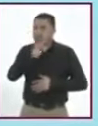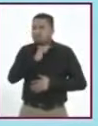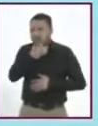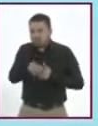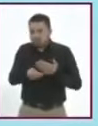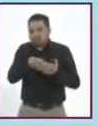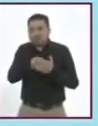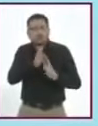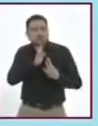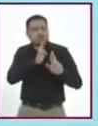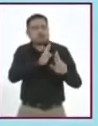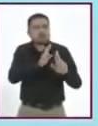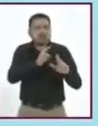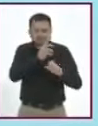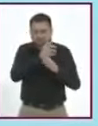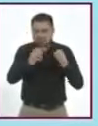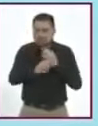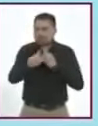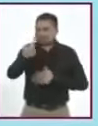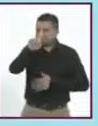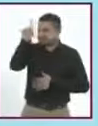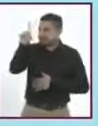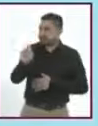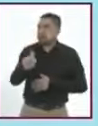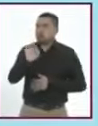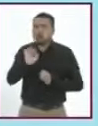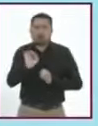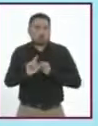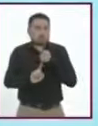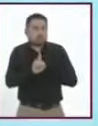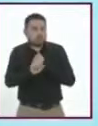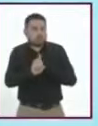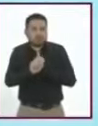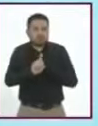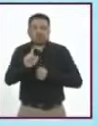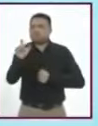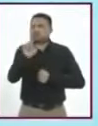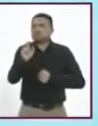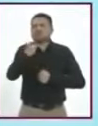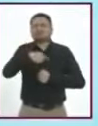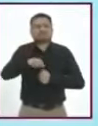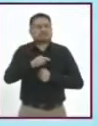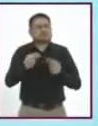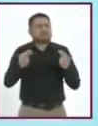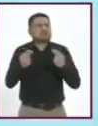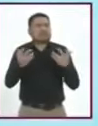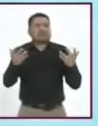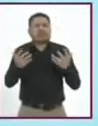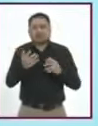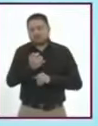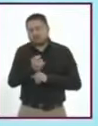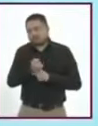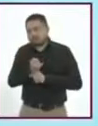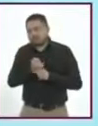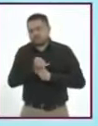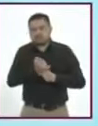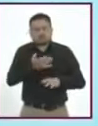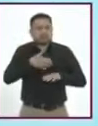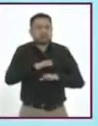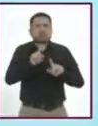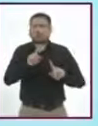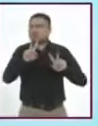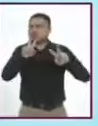proporcionen respuestas a ciertas interrogantes o problemáticas. Cuando necesiten llevar a cabo una investigación sobre algún